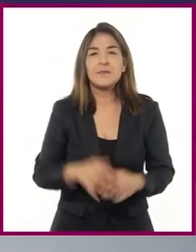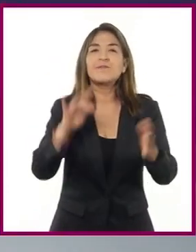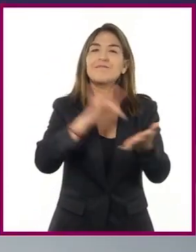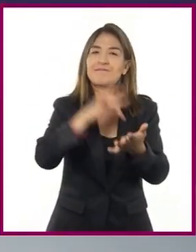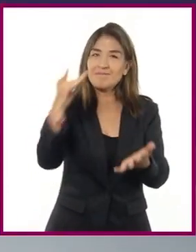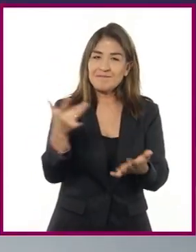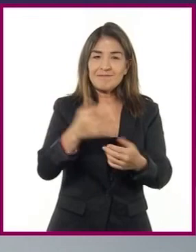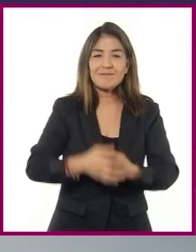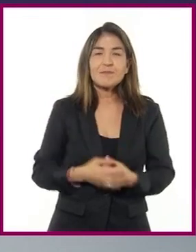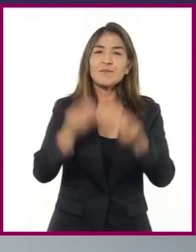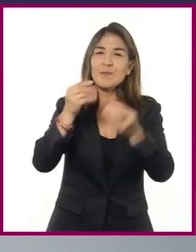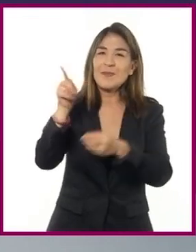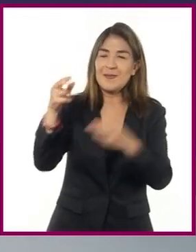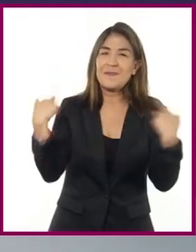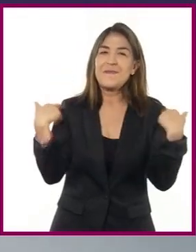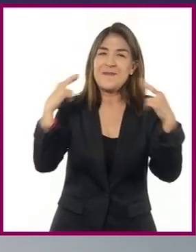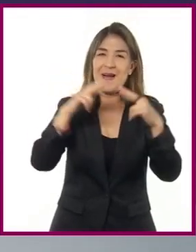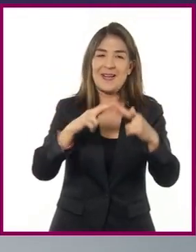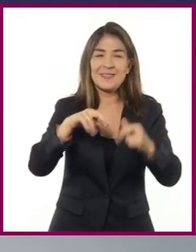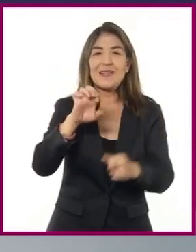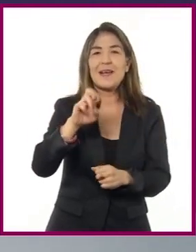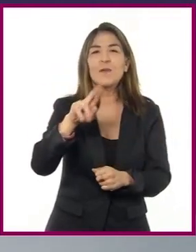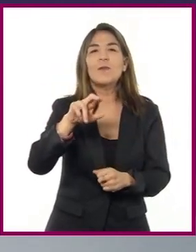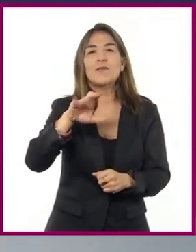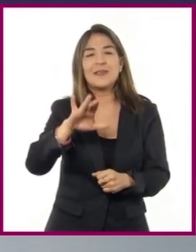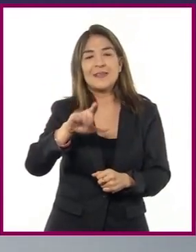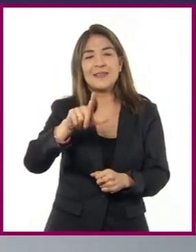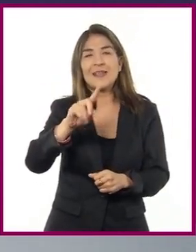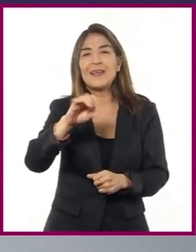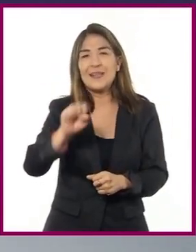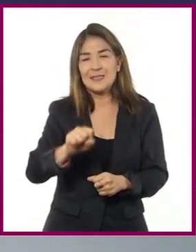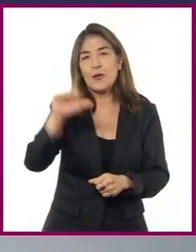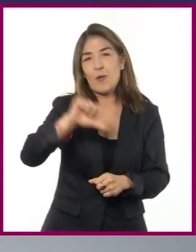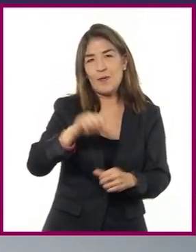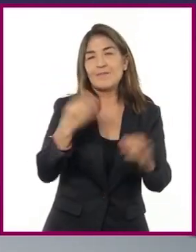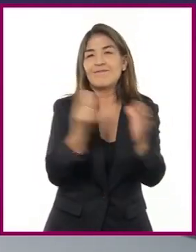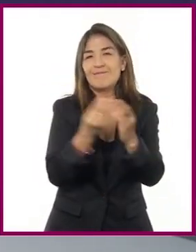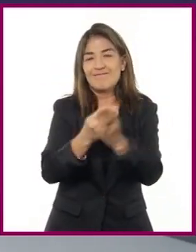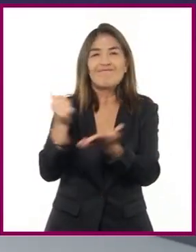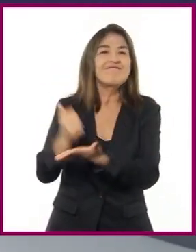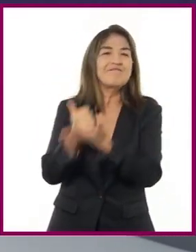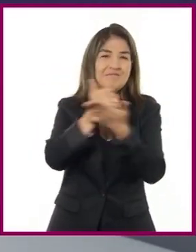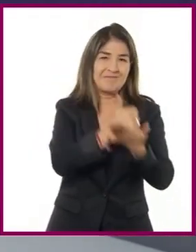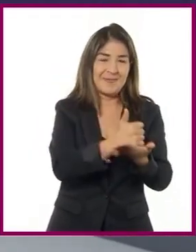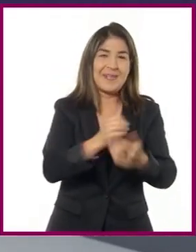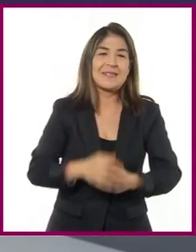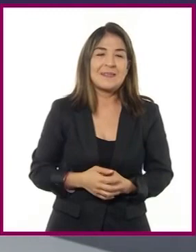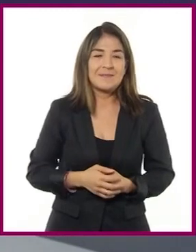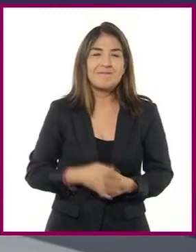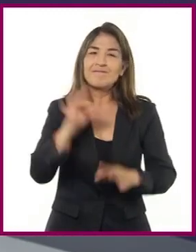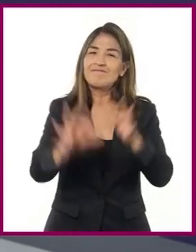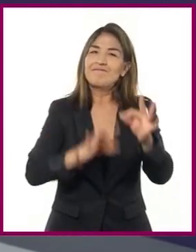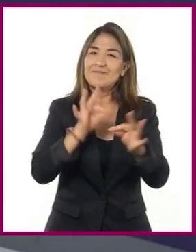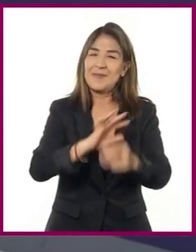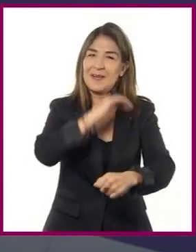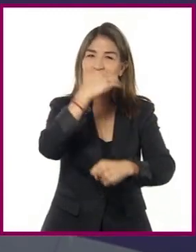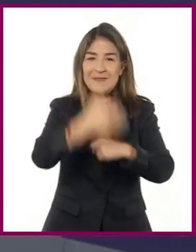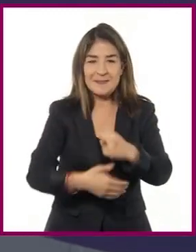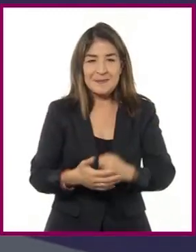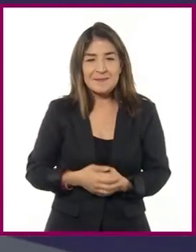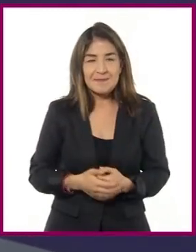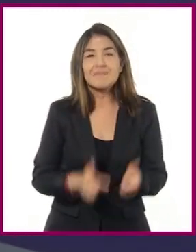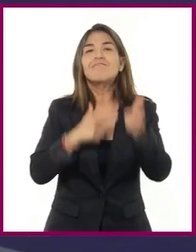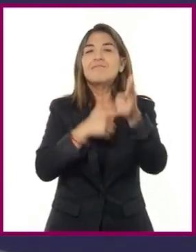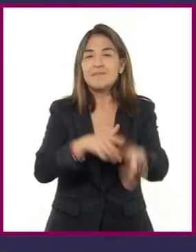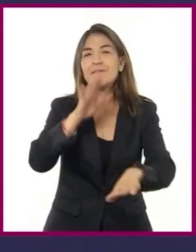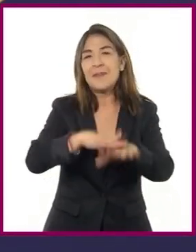Agradezco mucho al maestro Euclides por su intervención en esta sesión. Listo, terminamos, pero aún nos